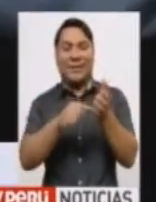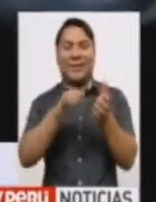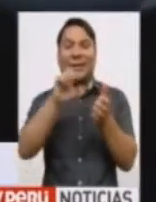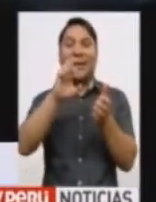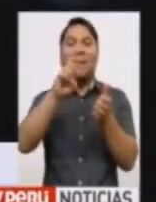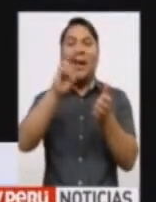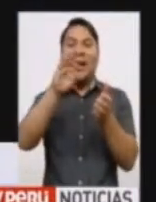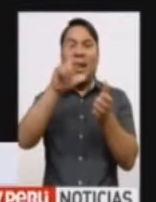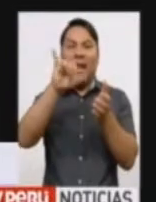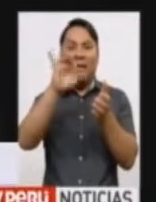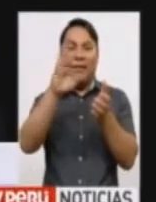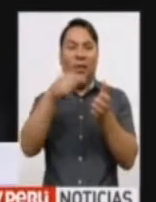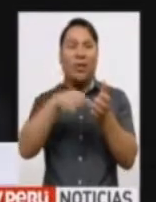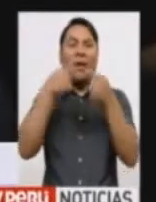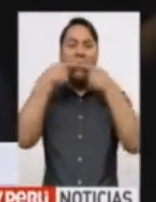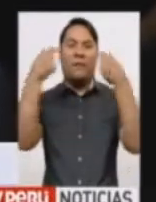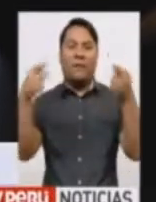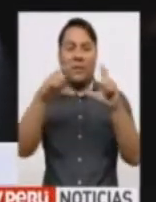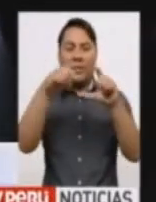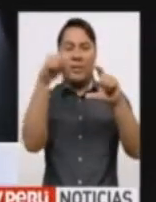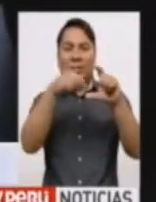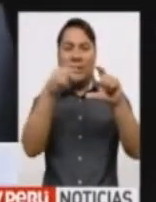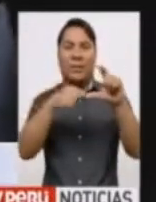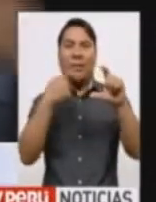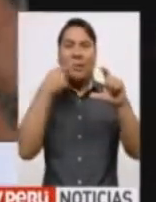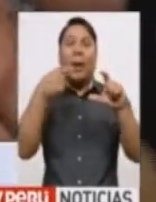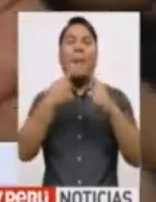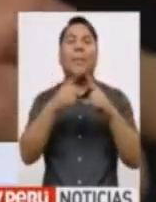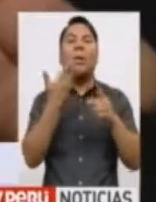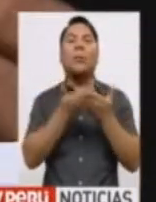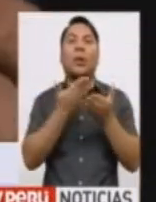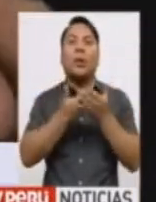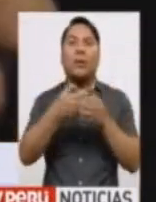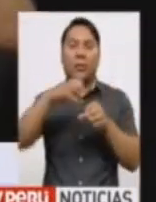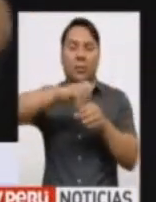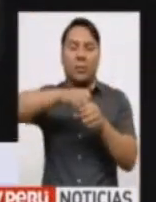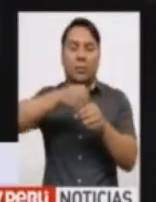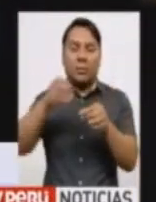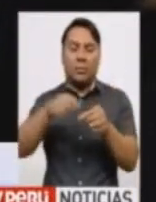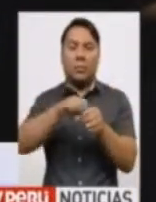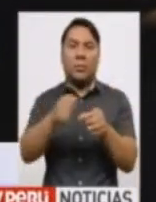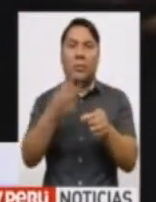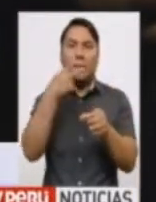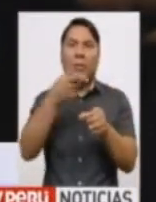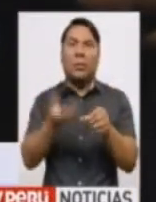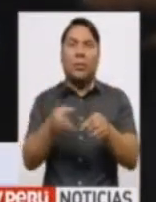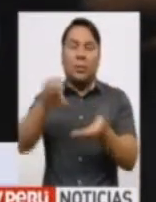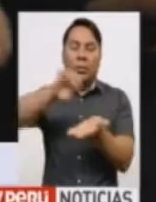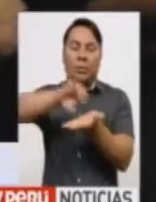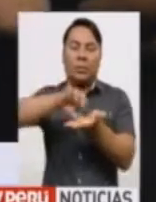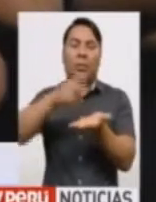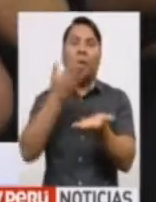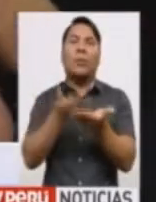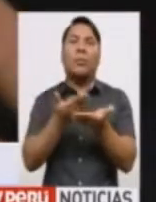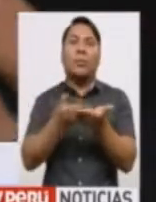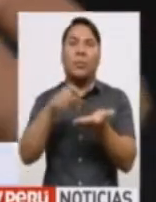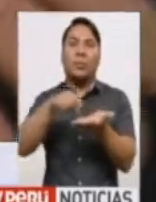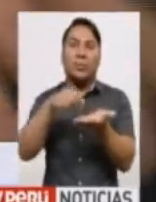utilizado a nivel mundial. Y fíjese en qué condiciones estamos encontrando. Y fíjese qué contiene, ¿no? ¿Es